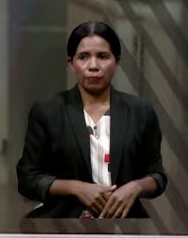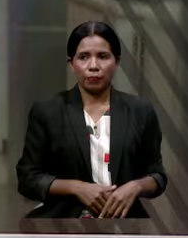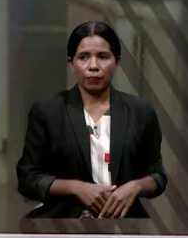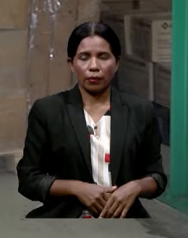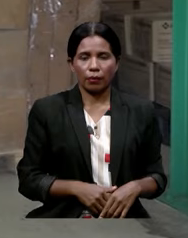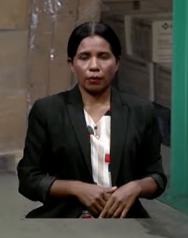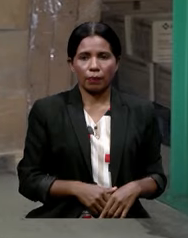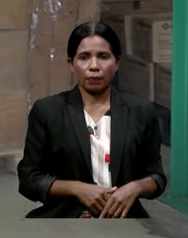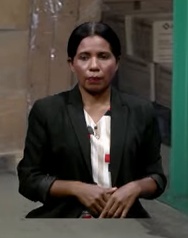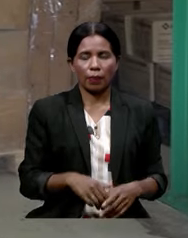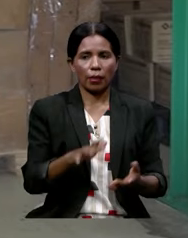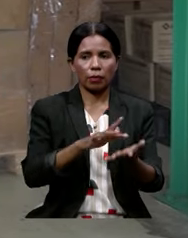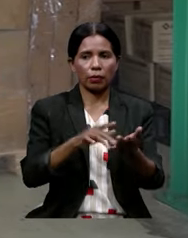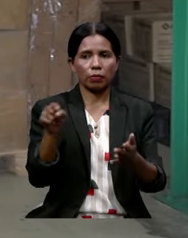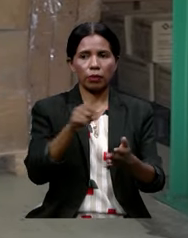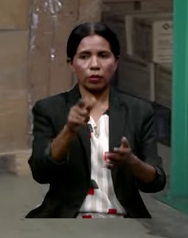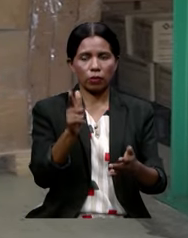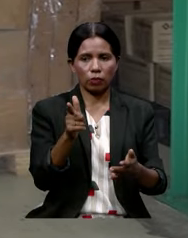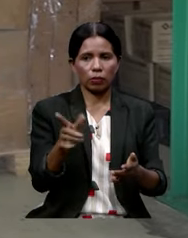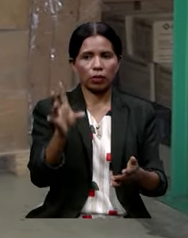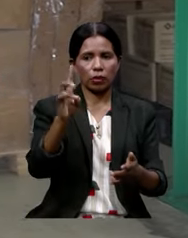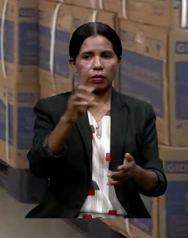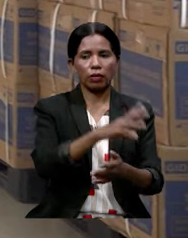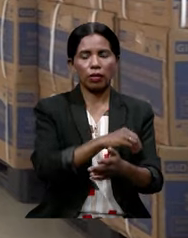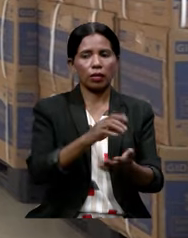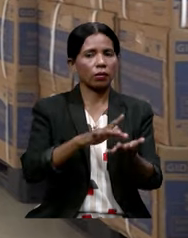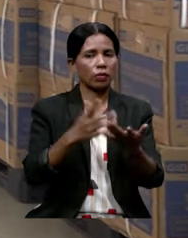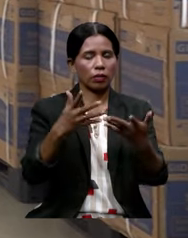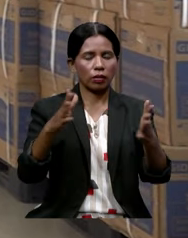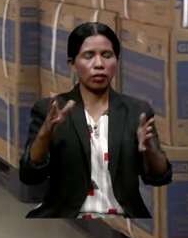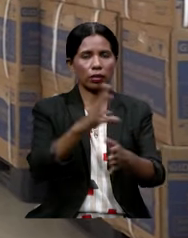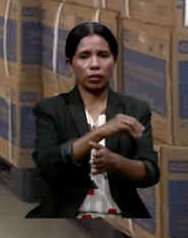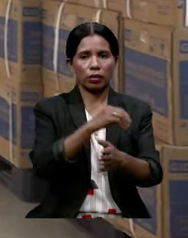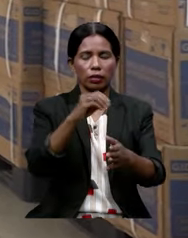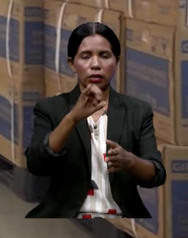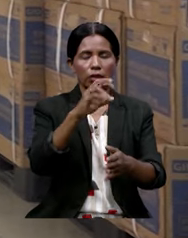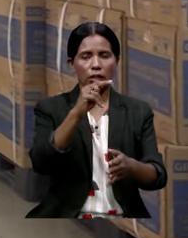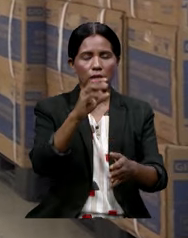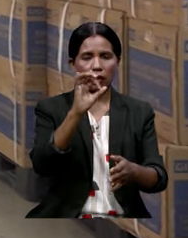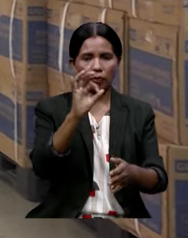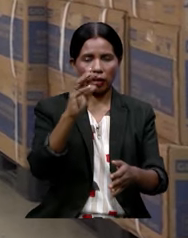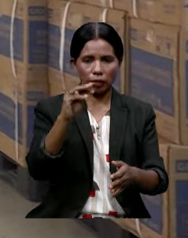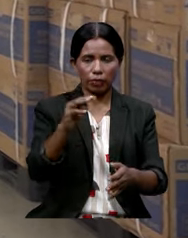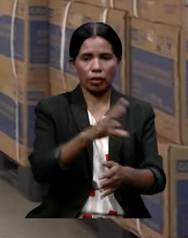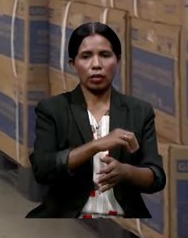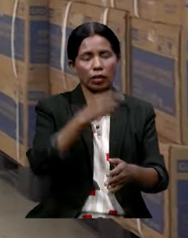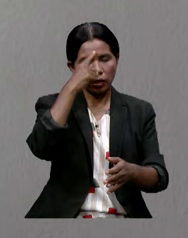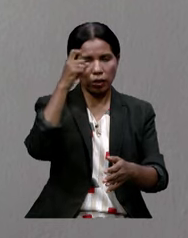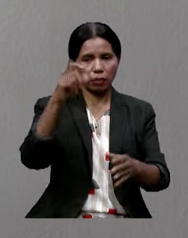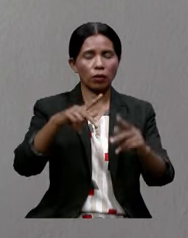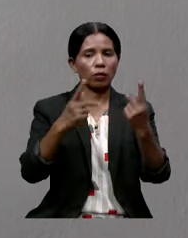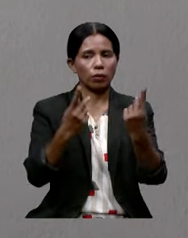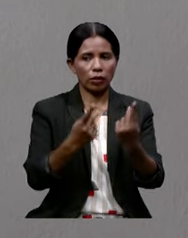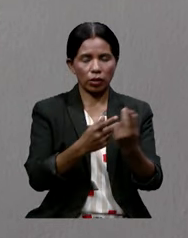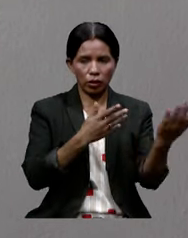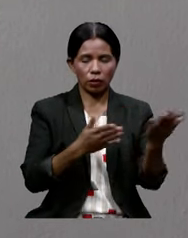Dadang ne ay moruk porsyento ron resin walo maka stock out iha armazen Instituto Nasional Farmasia no Produto Medico tama kompanya Salimago hata